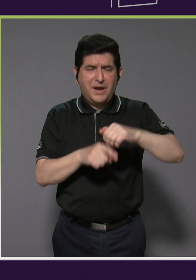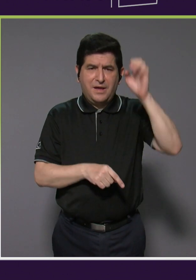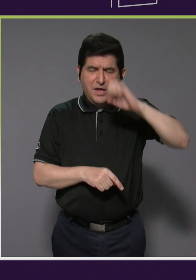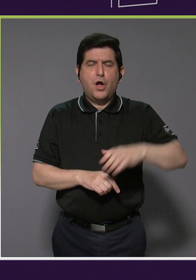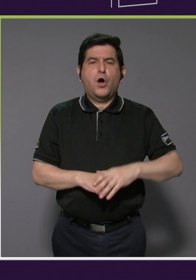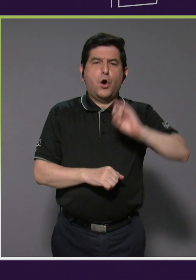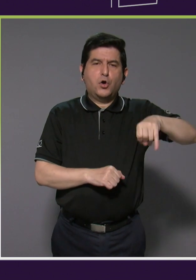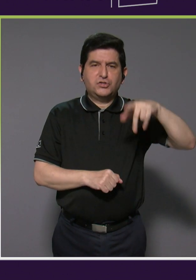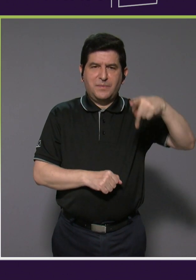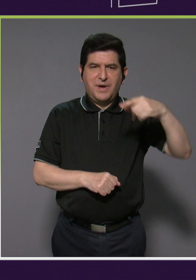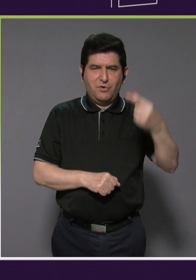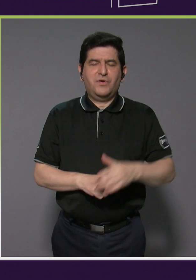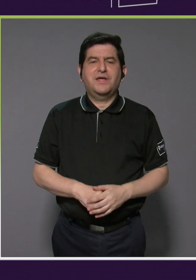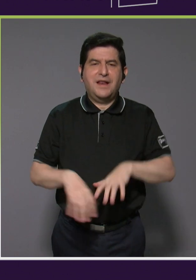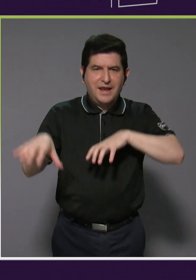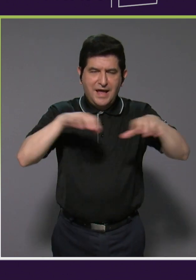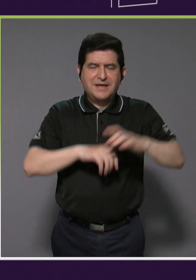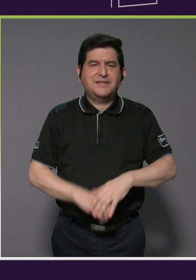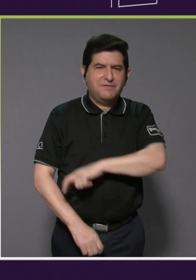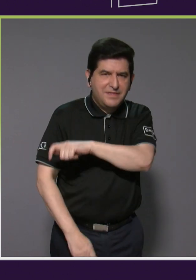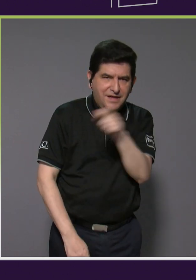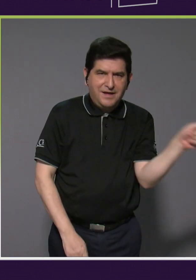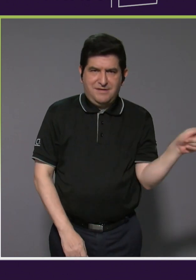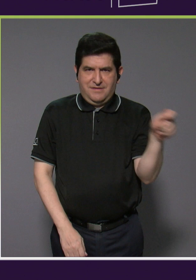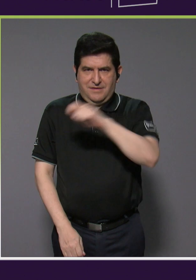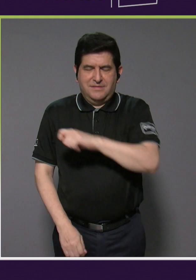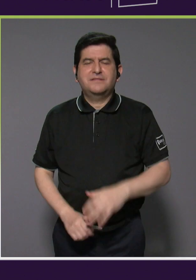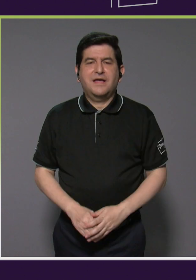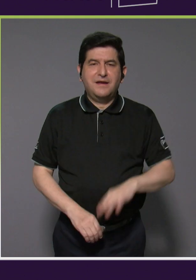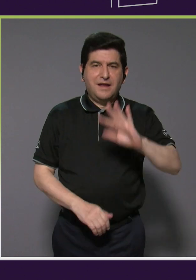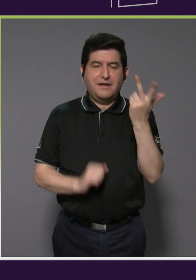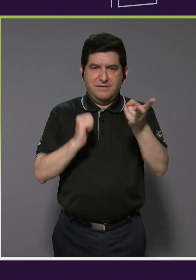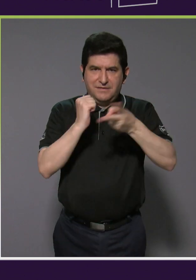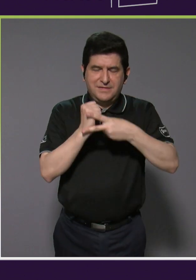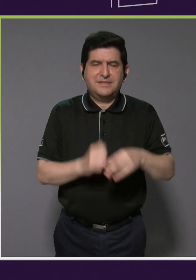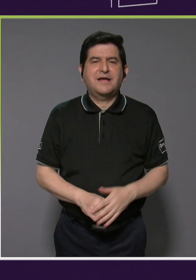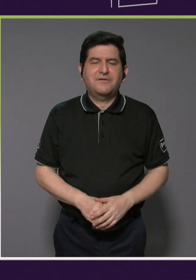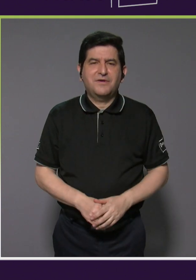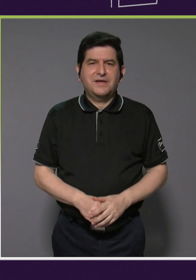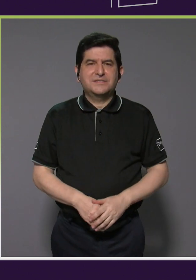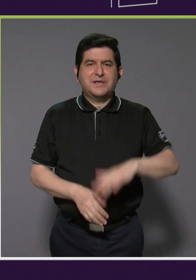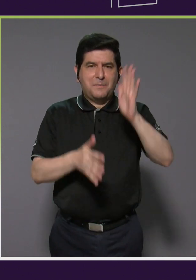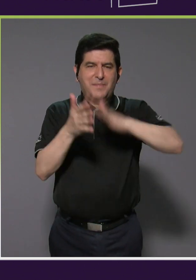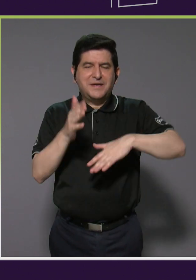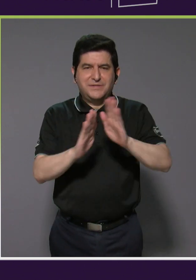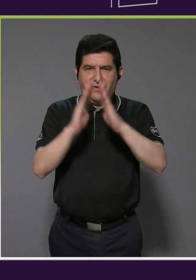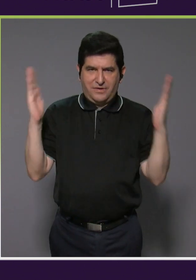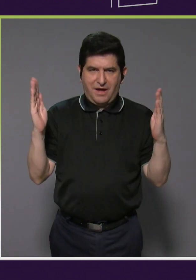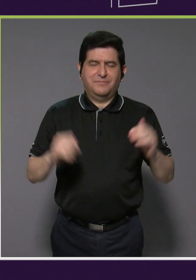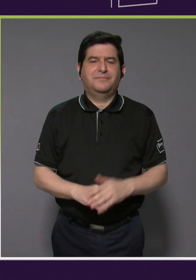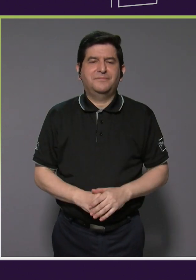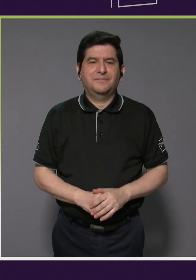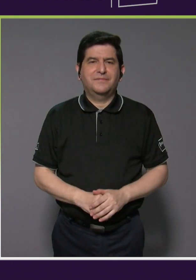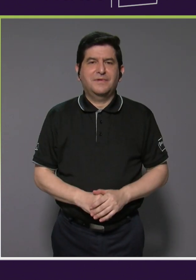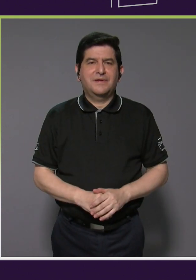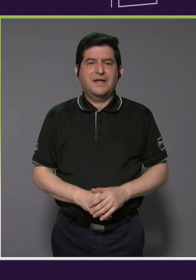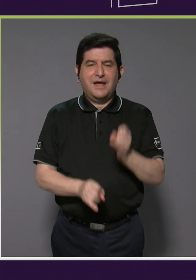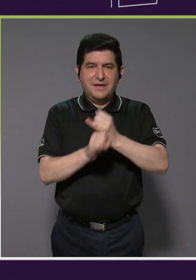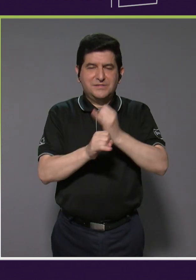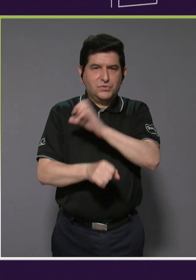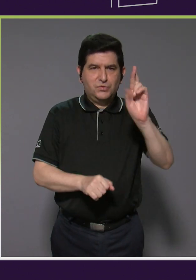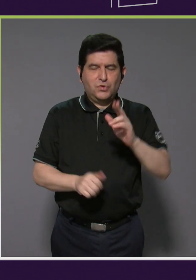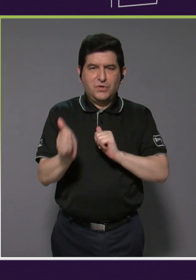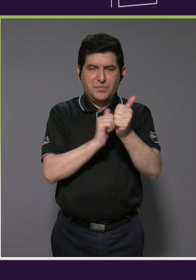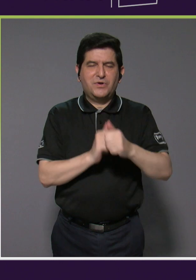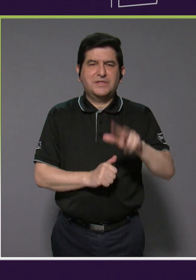Pablo Gil, quien arrancó sus eventos del tenis en silla de ruedas en la 5ª edición del Tram Barcelona Open. El ICODER asignó